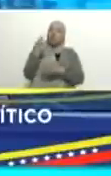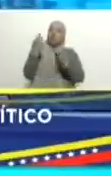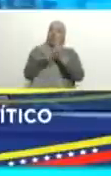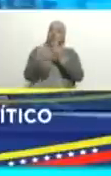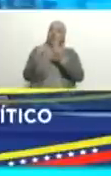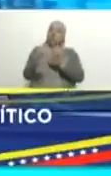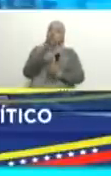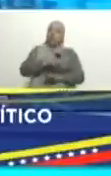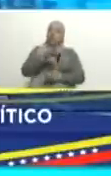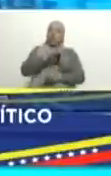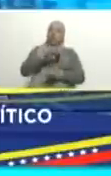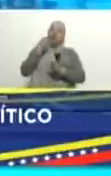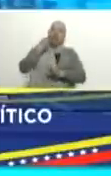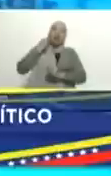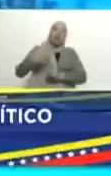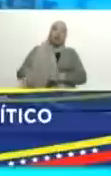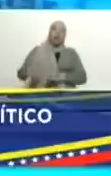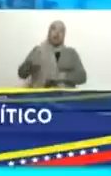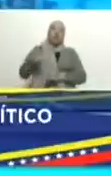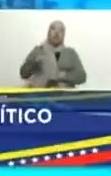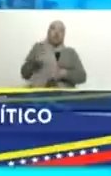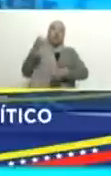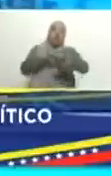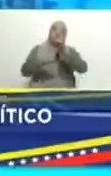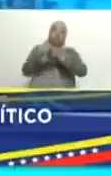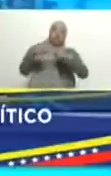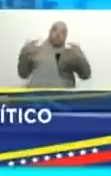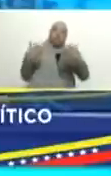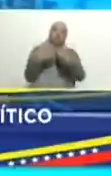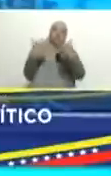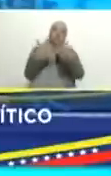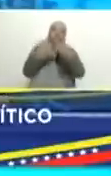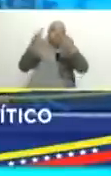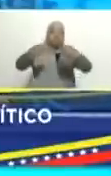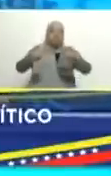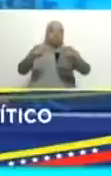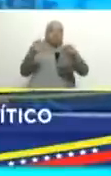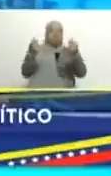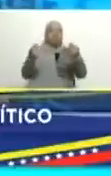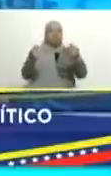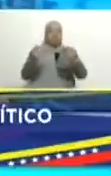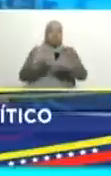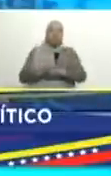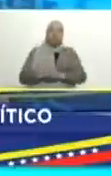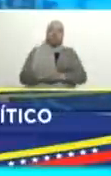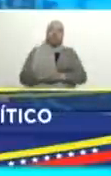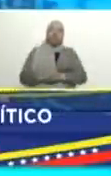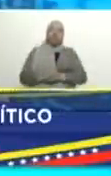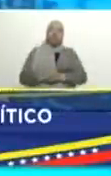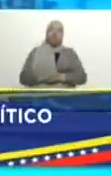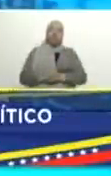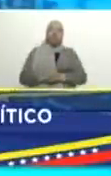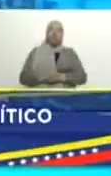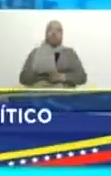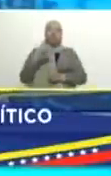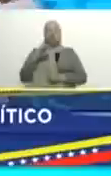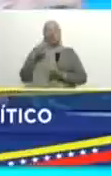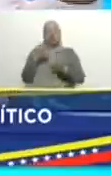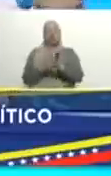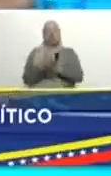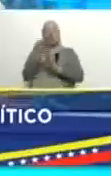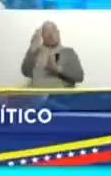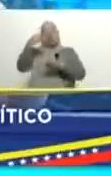derechos sociales perdidos como heridas de guerra por las sanciones y la guerra económica. Un cuarto consenso